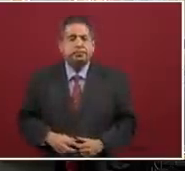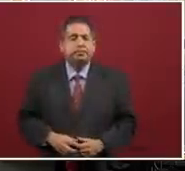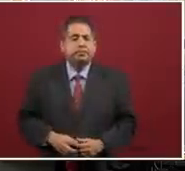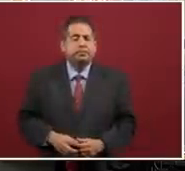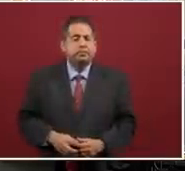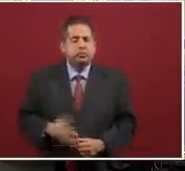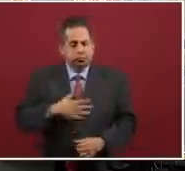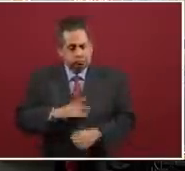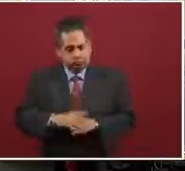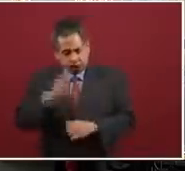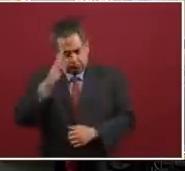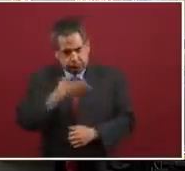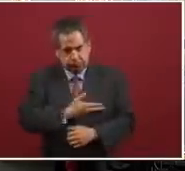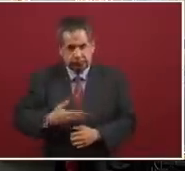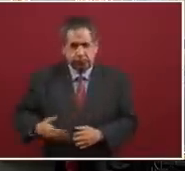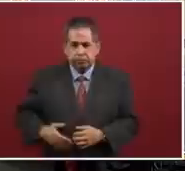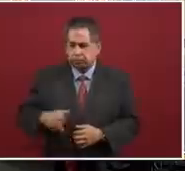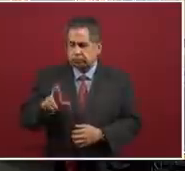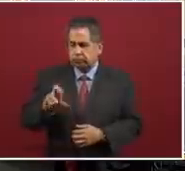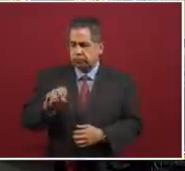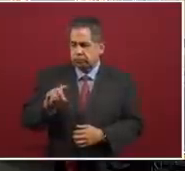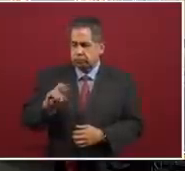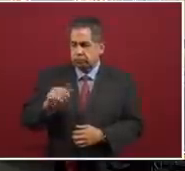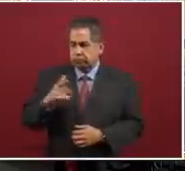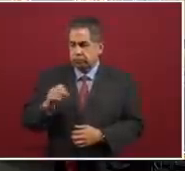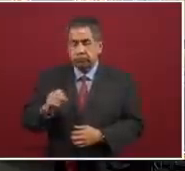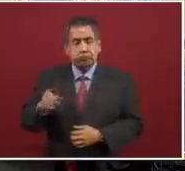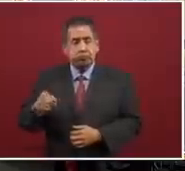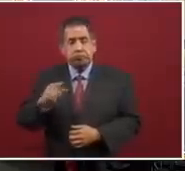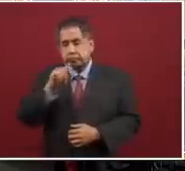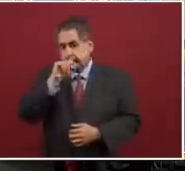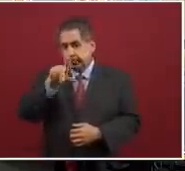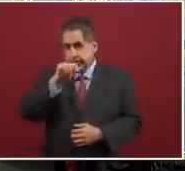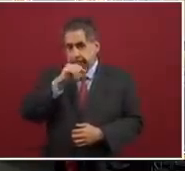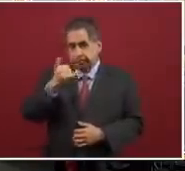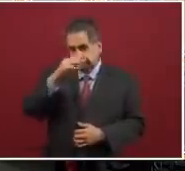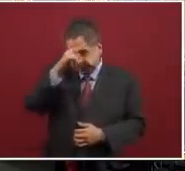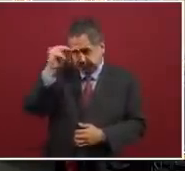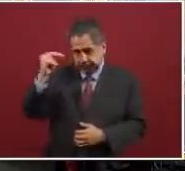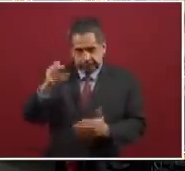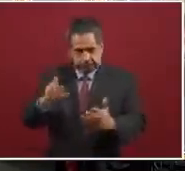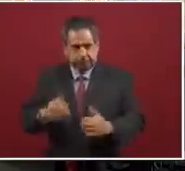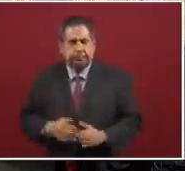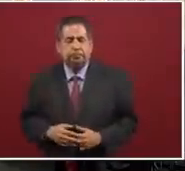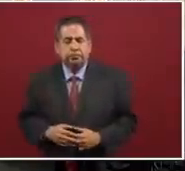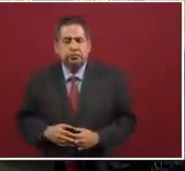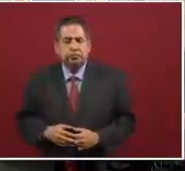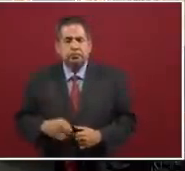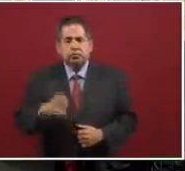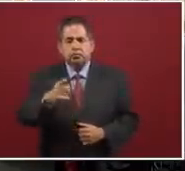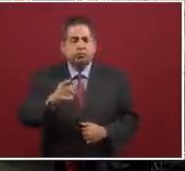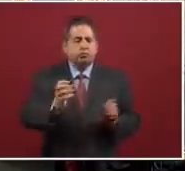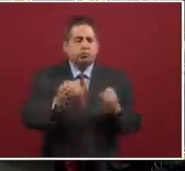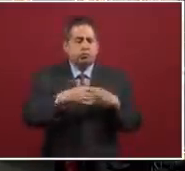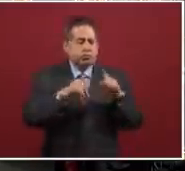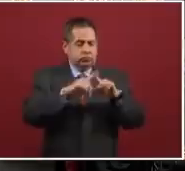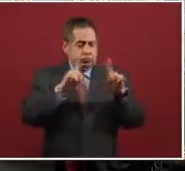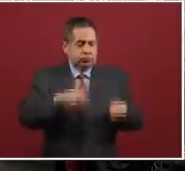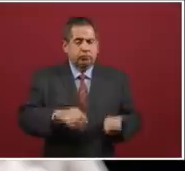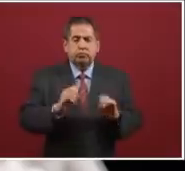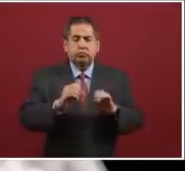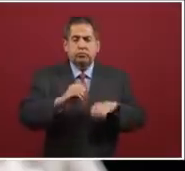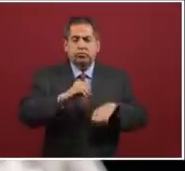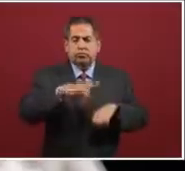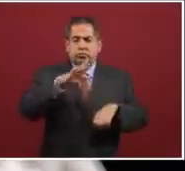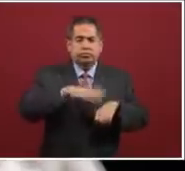Buenos días, señor presidente. Rodrigo Aguilera, de Siempre Libres, de Jalisco y Nayarit. Mi pregunta hace referencia a su oficio, bueno, al oficio de la Oficialía Mayor